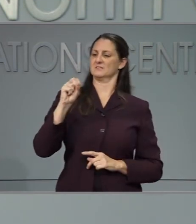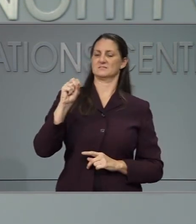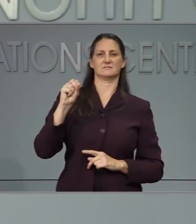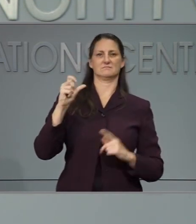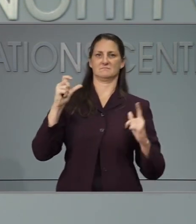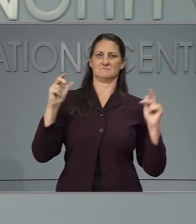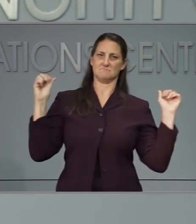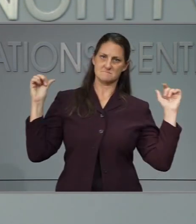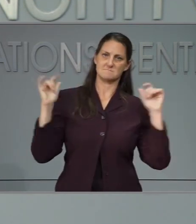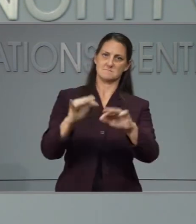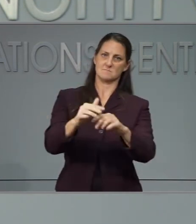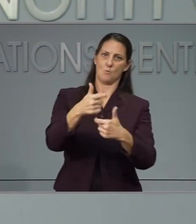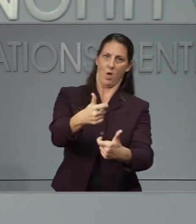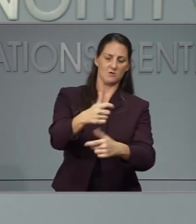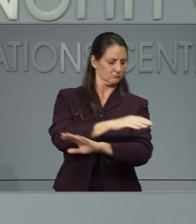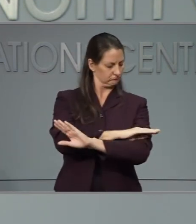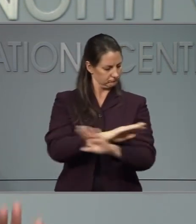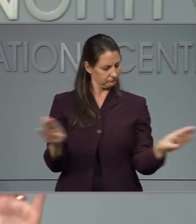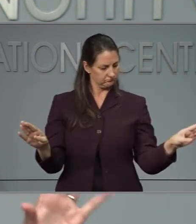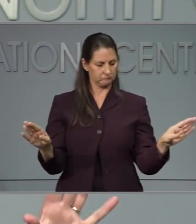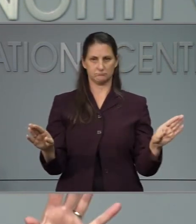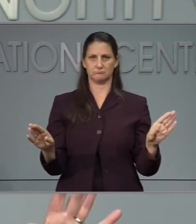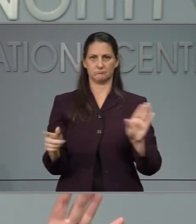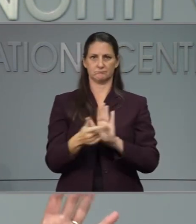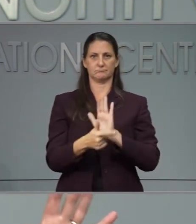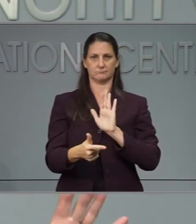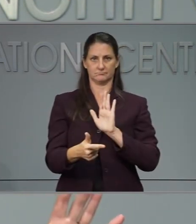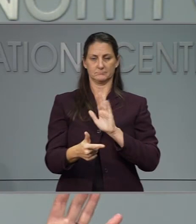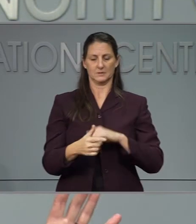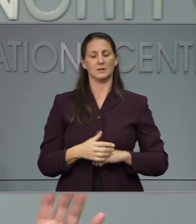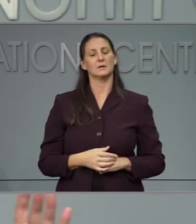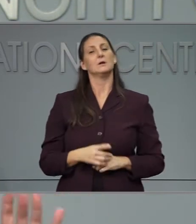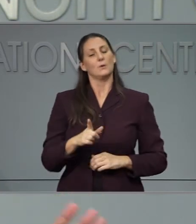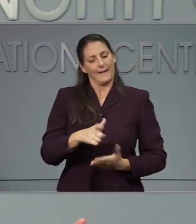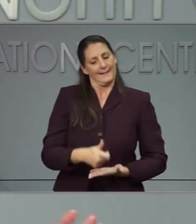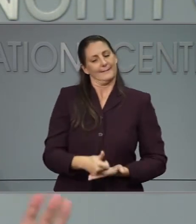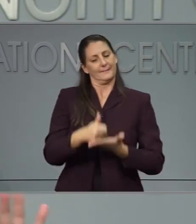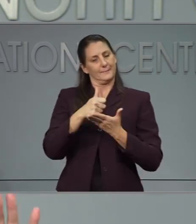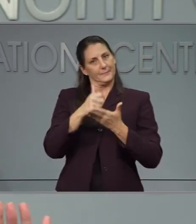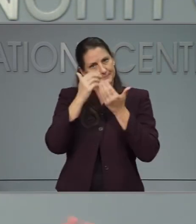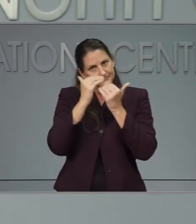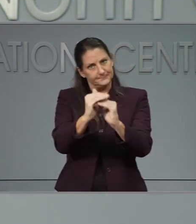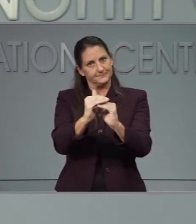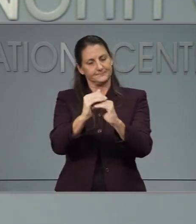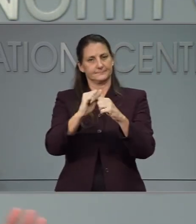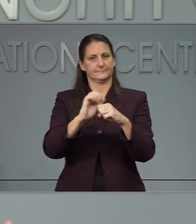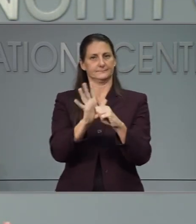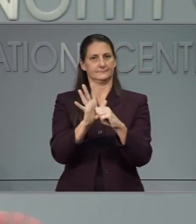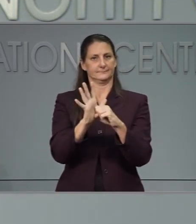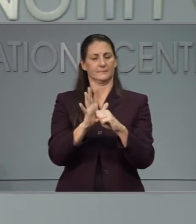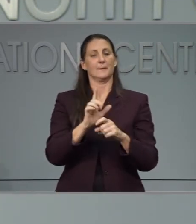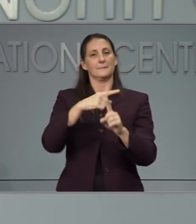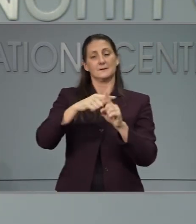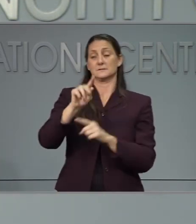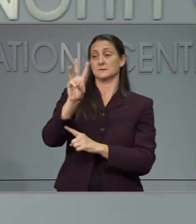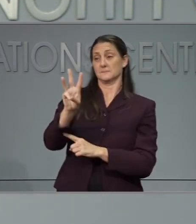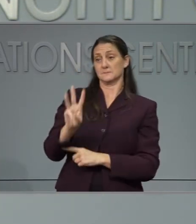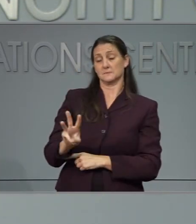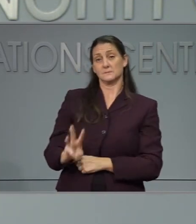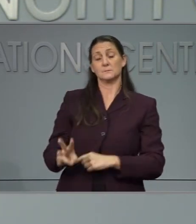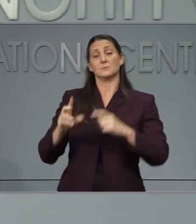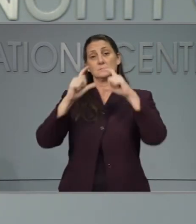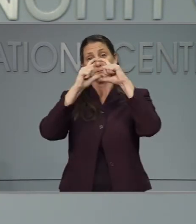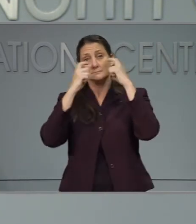conforme vemos estas decisiones de aquí en adelante, tenemos que seguir haciendo lo que sabemos que funciona, lavarse las manos,